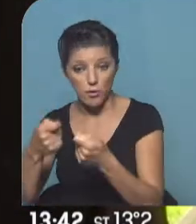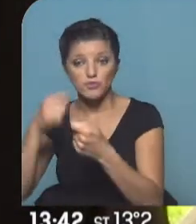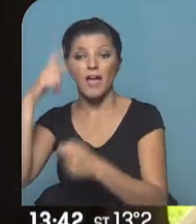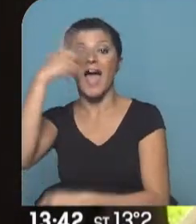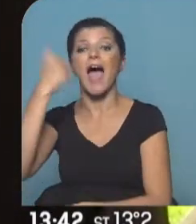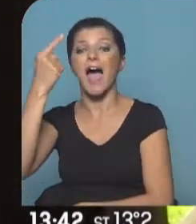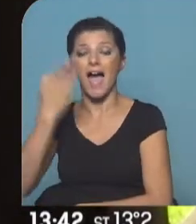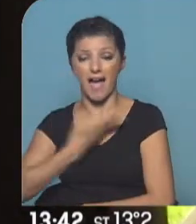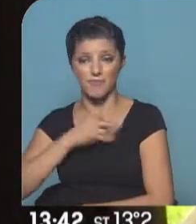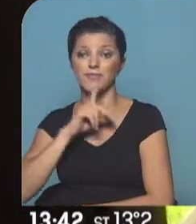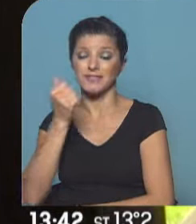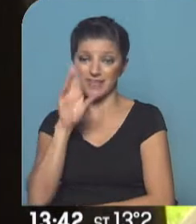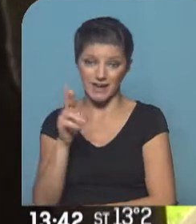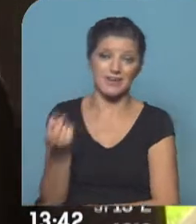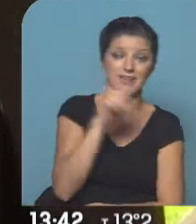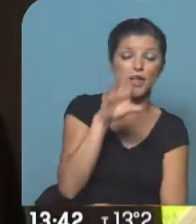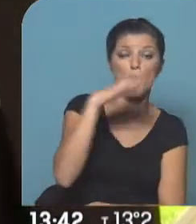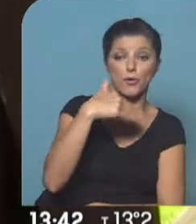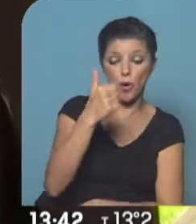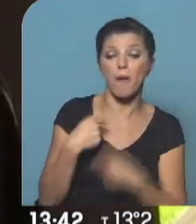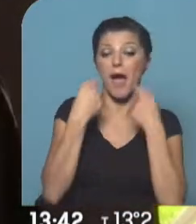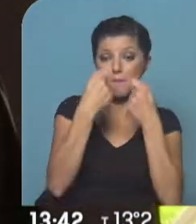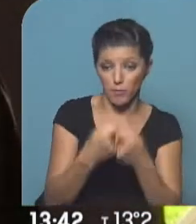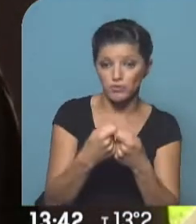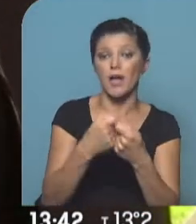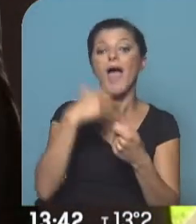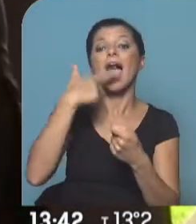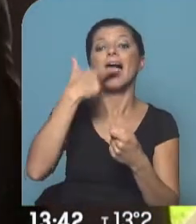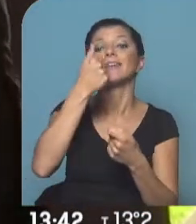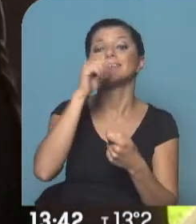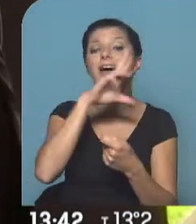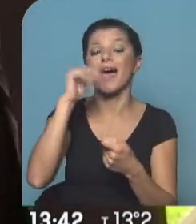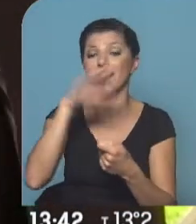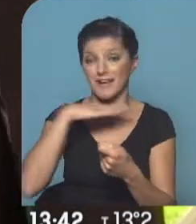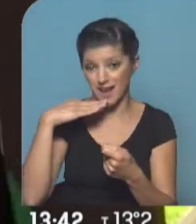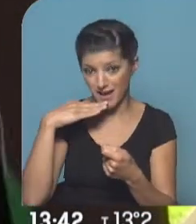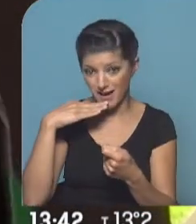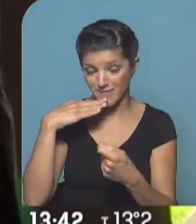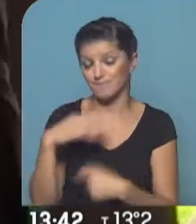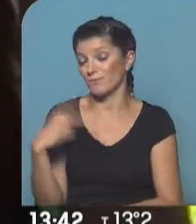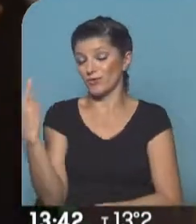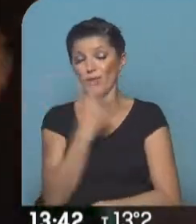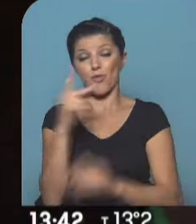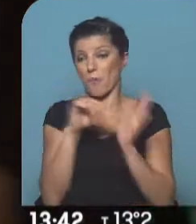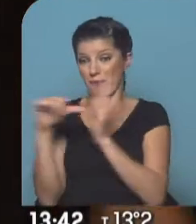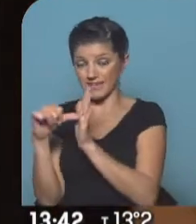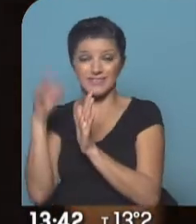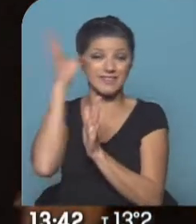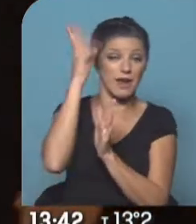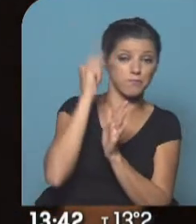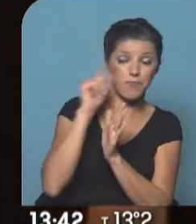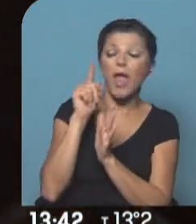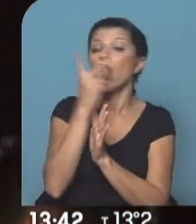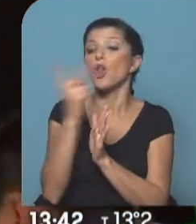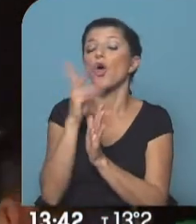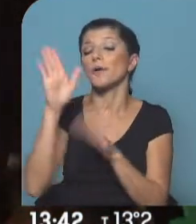tanto Roma lo hace con Sarraj. Ambos países son en gran medida responsables activos de la inestabilidad libia